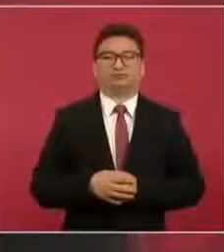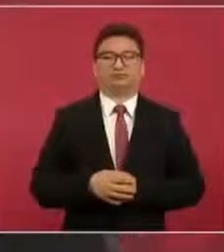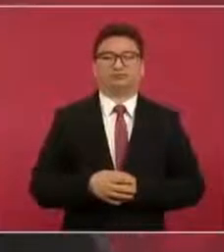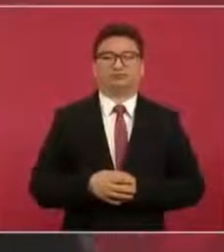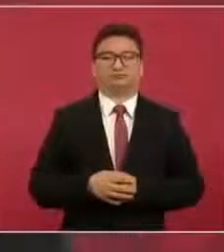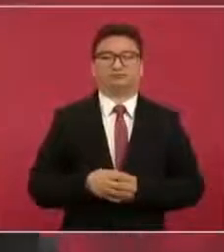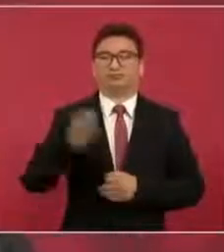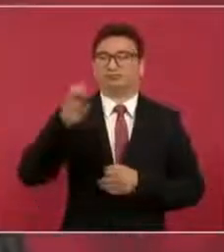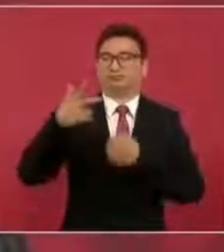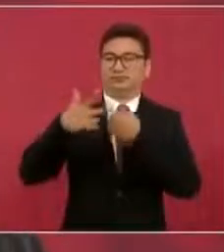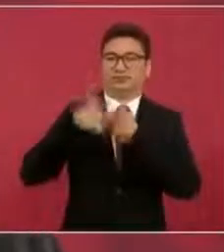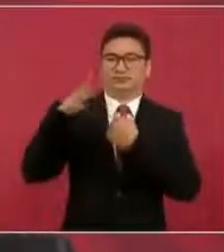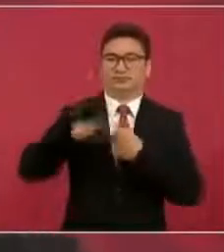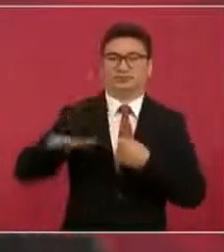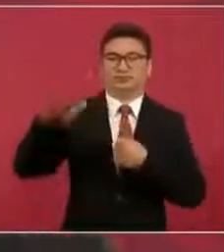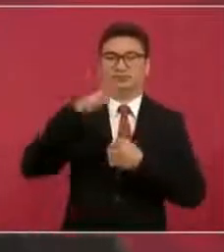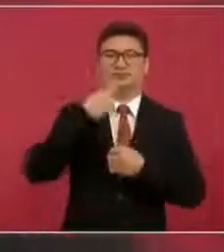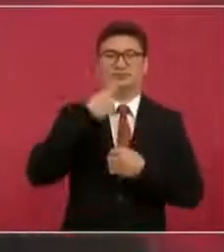Europa depende mucho